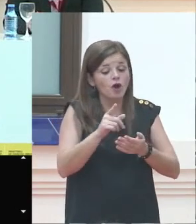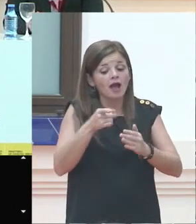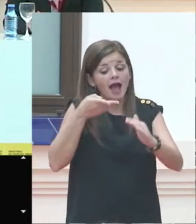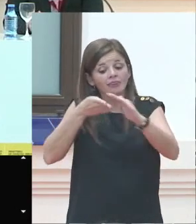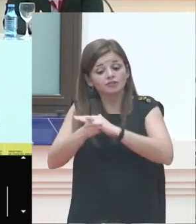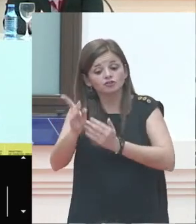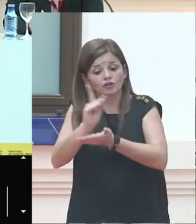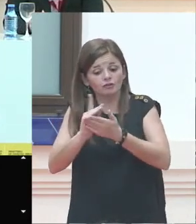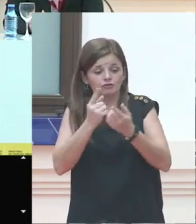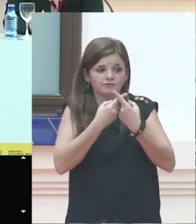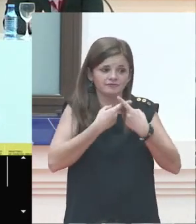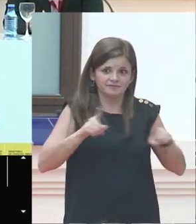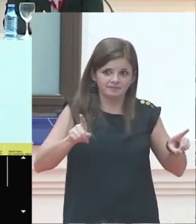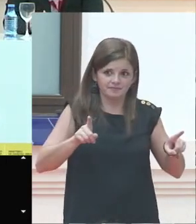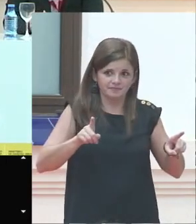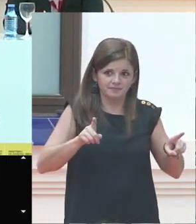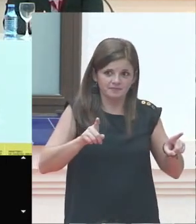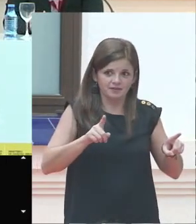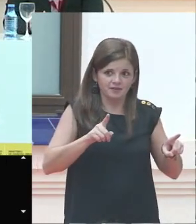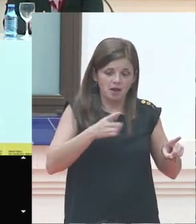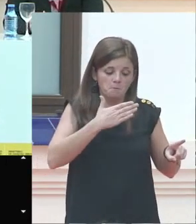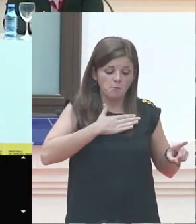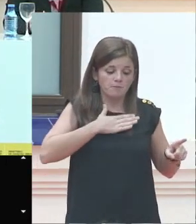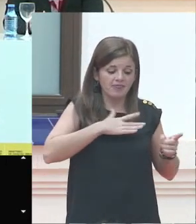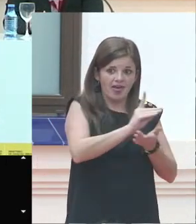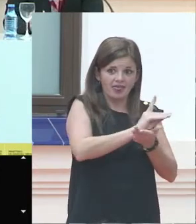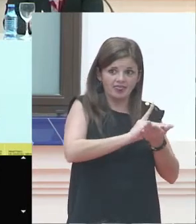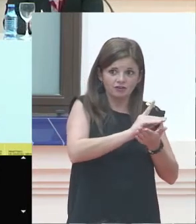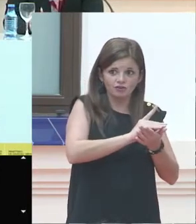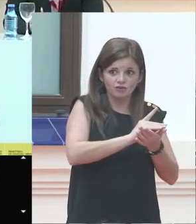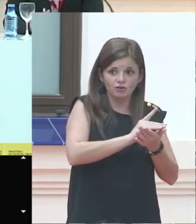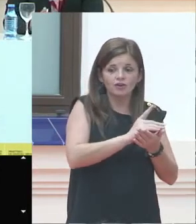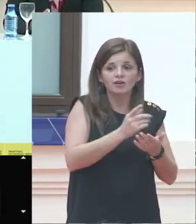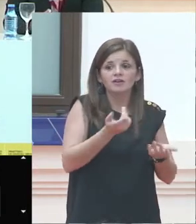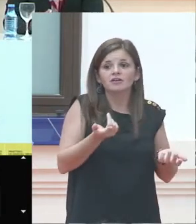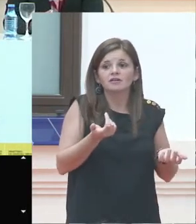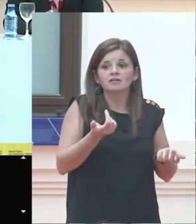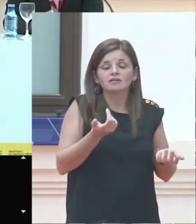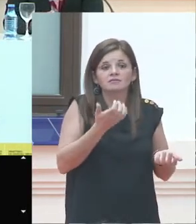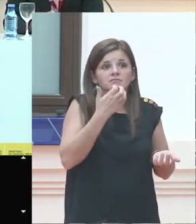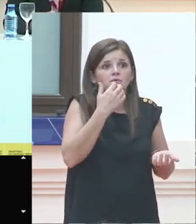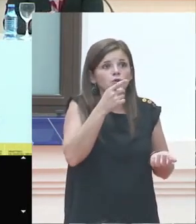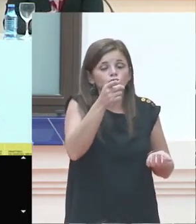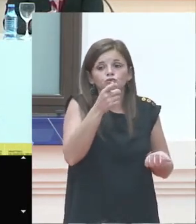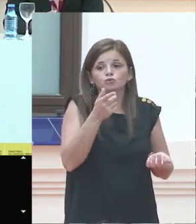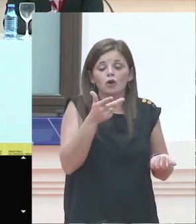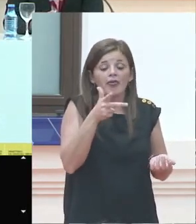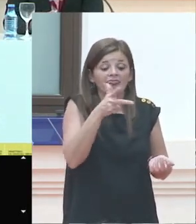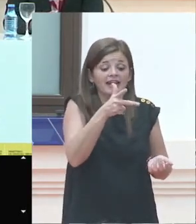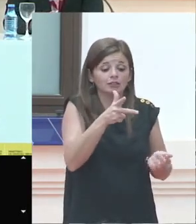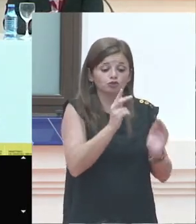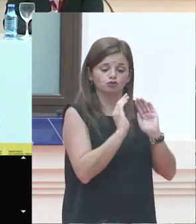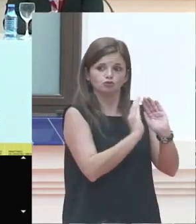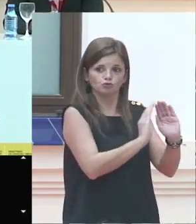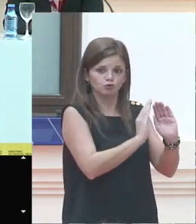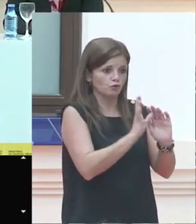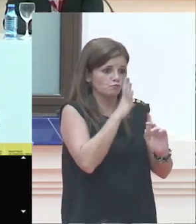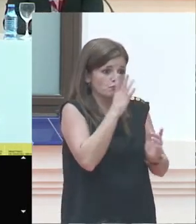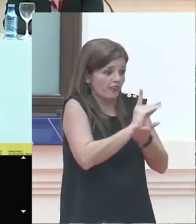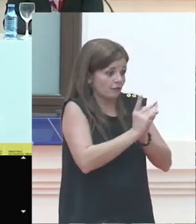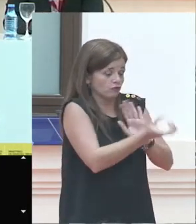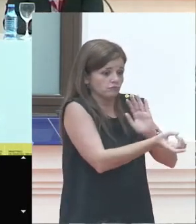información privada de esta persona, por mucho que hubiera robado un teléfono. Bueno, yo creo que tenemos que separar el concepto propiedad de